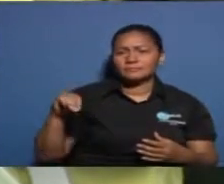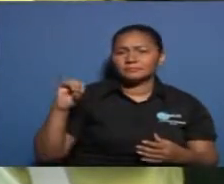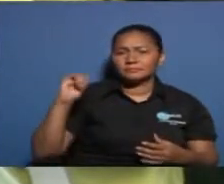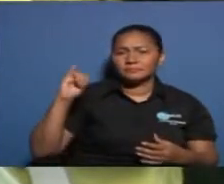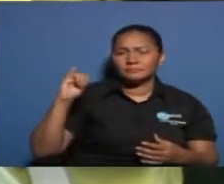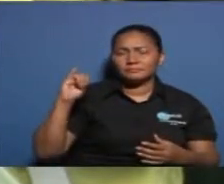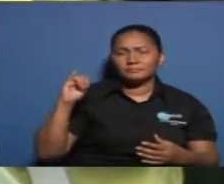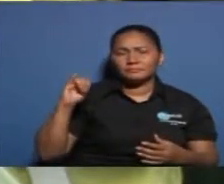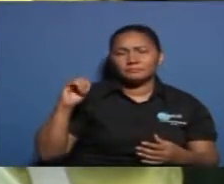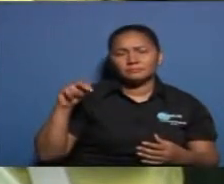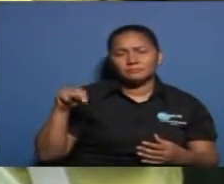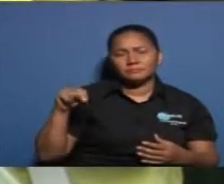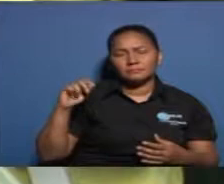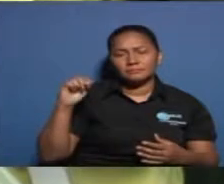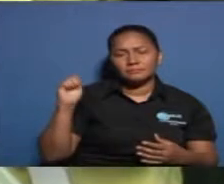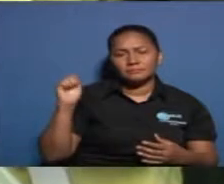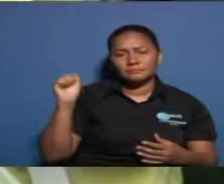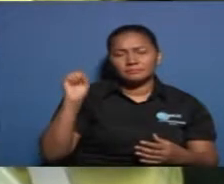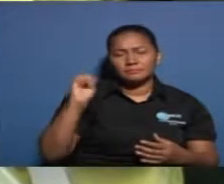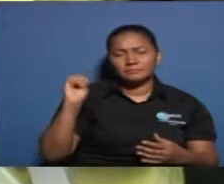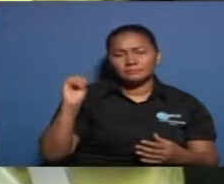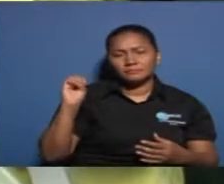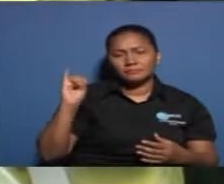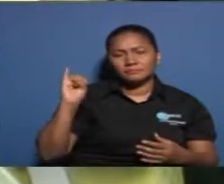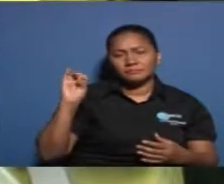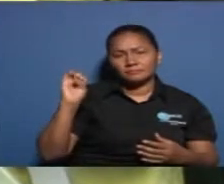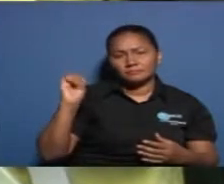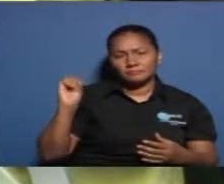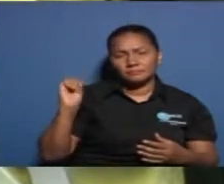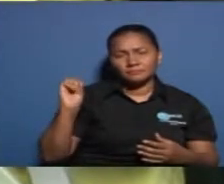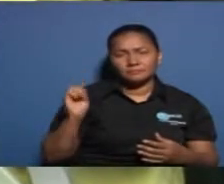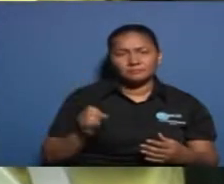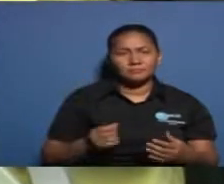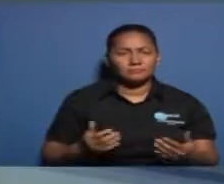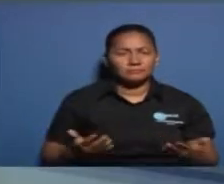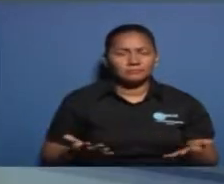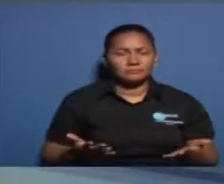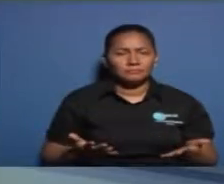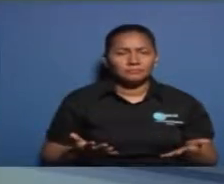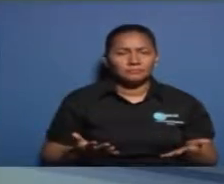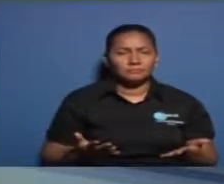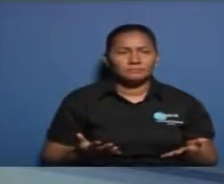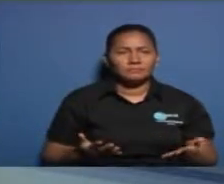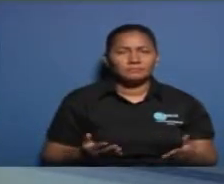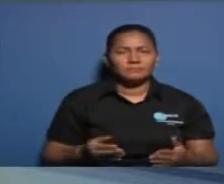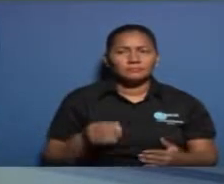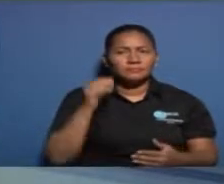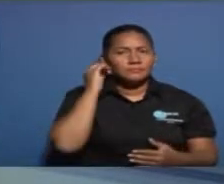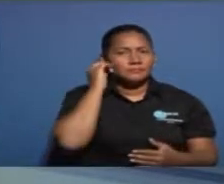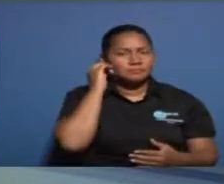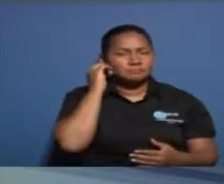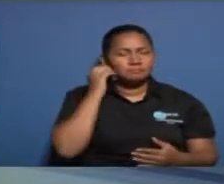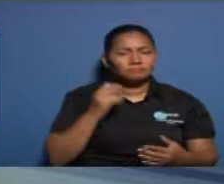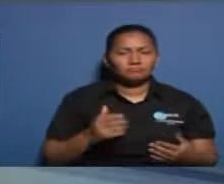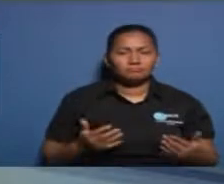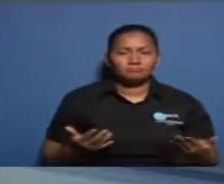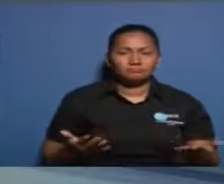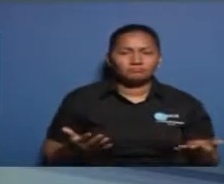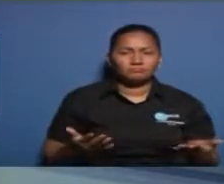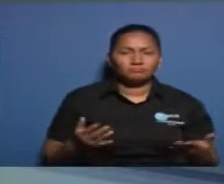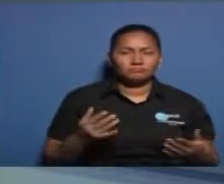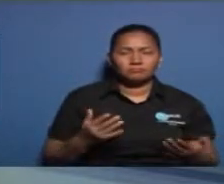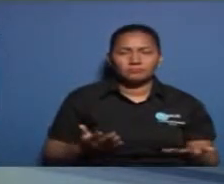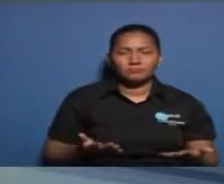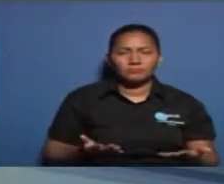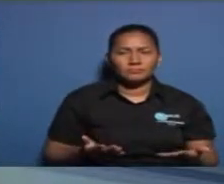bueno peor para ellos pero yo soy feminista a mucha honra no también hablo y además he dedicado